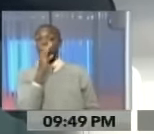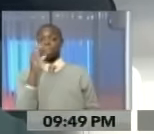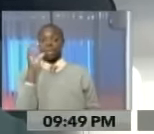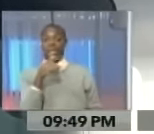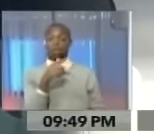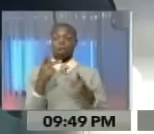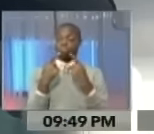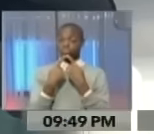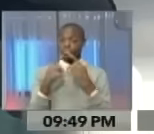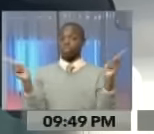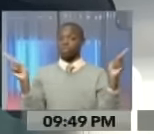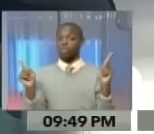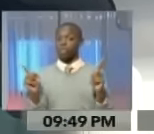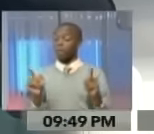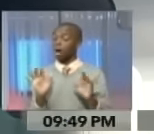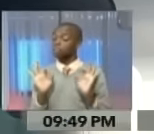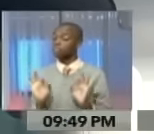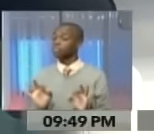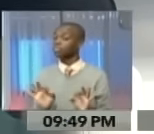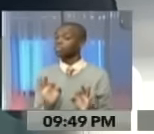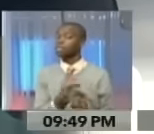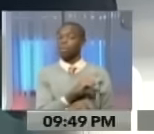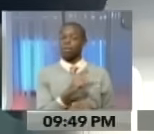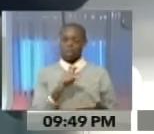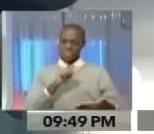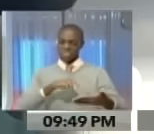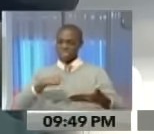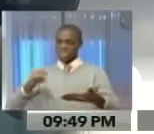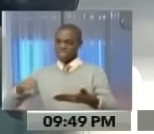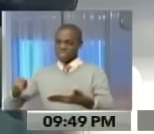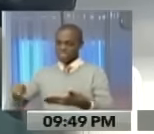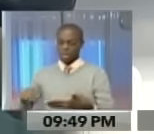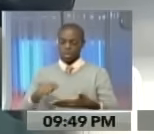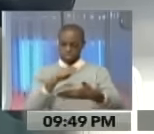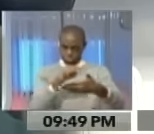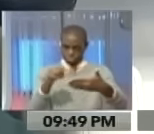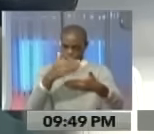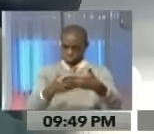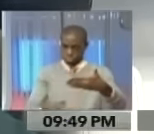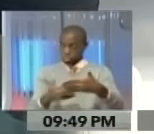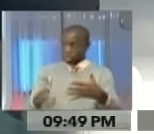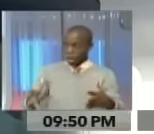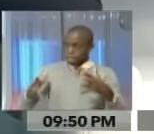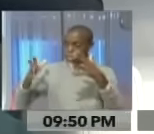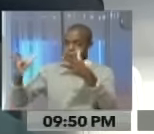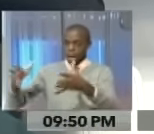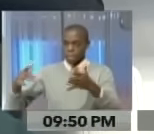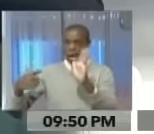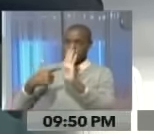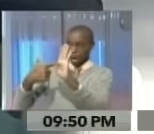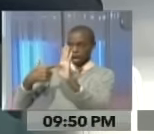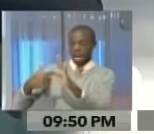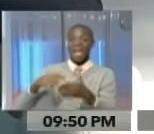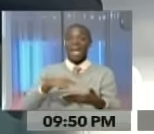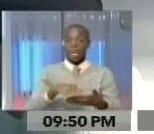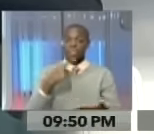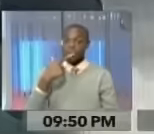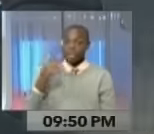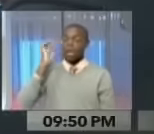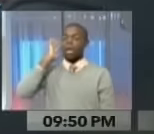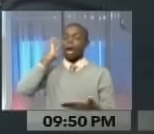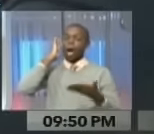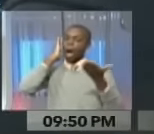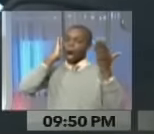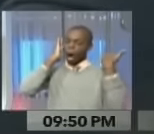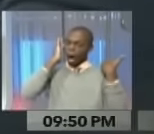porque dice que todas y cada una de las firmas que ellos presentaron al consejo nacional electoral fue debidamente auditada